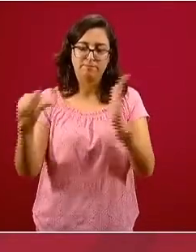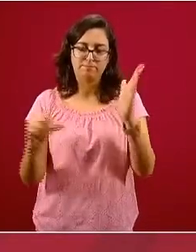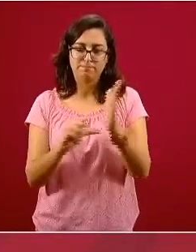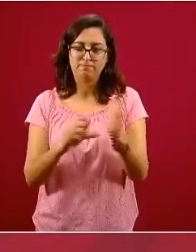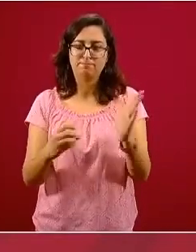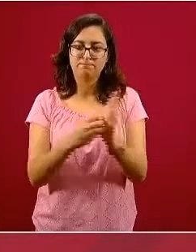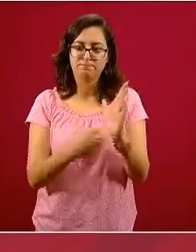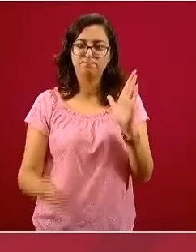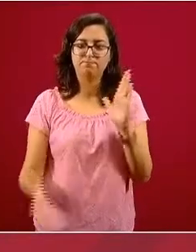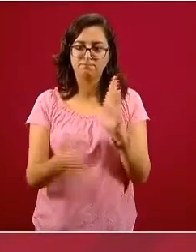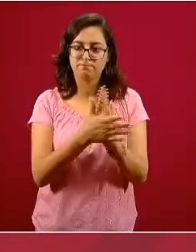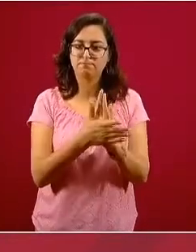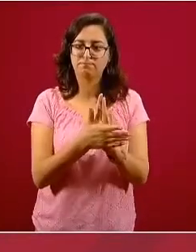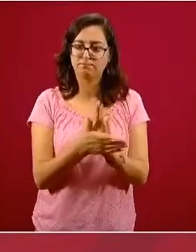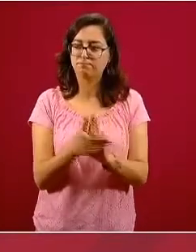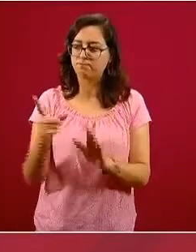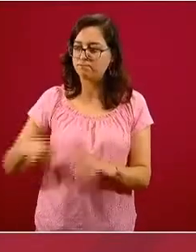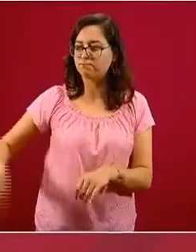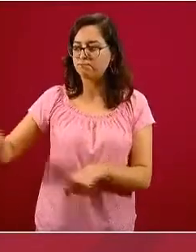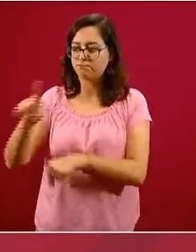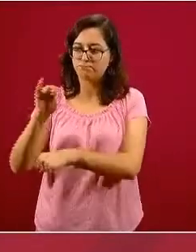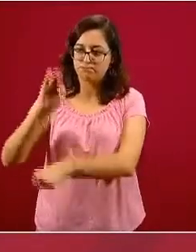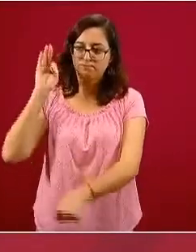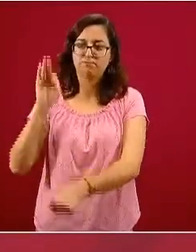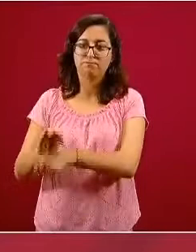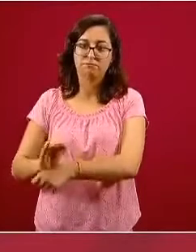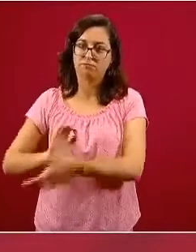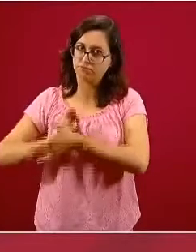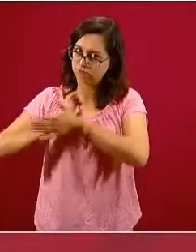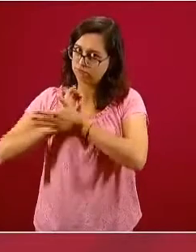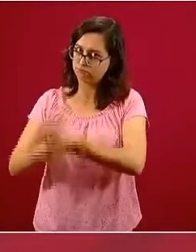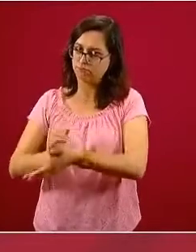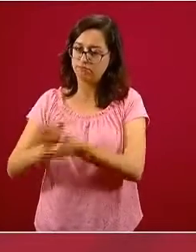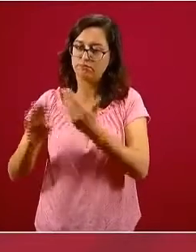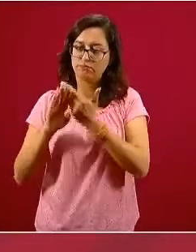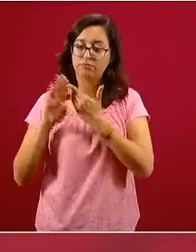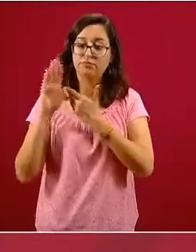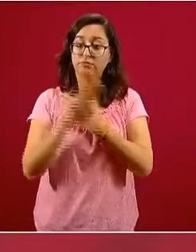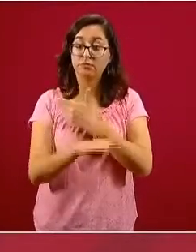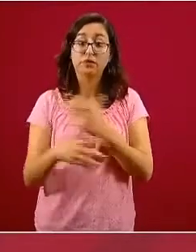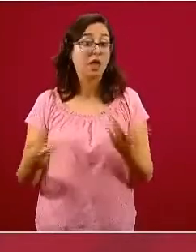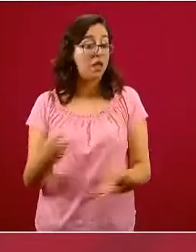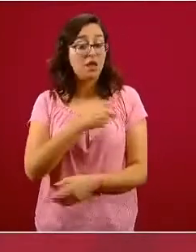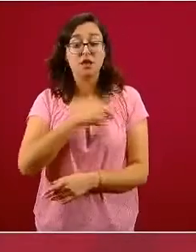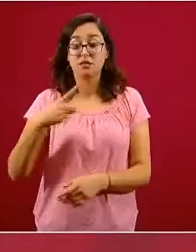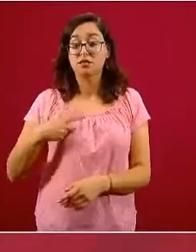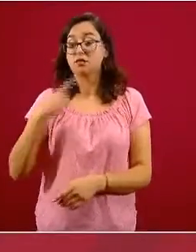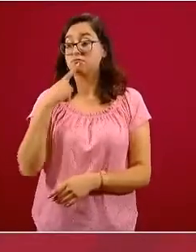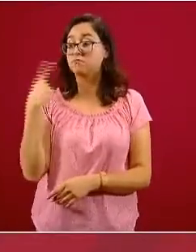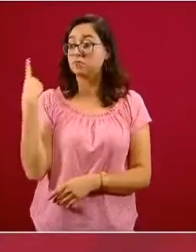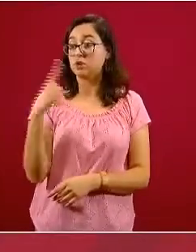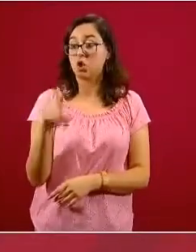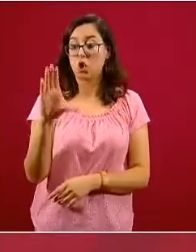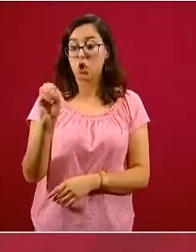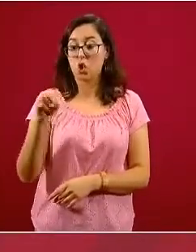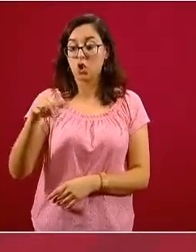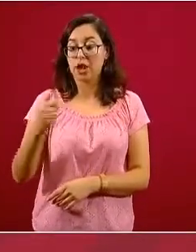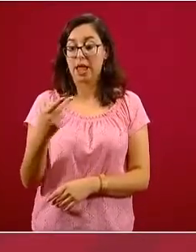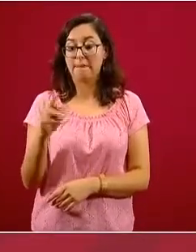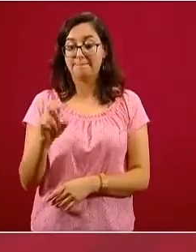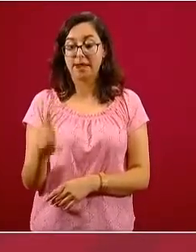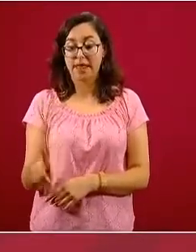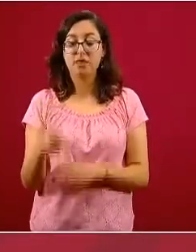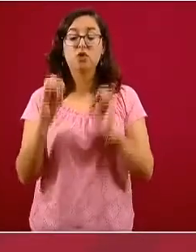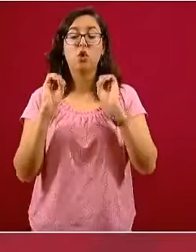Constitución para proteger contra la discriminación. Lo que hay que hacer es denunciarlo ante el CONAPRED o denunciarlo